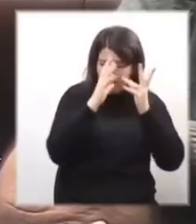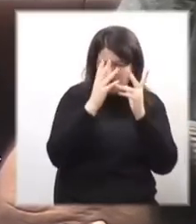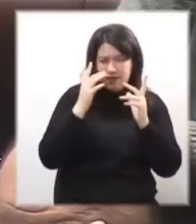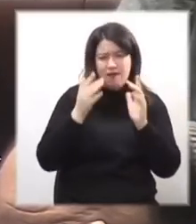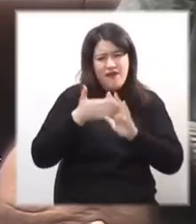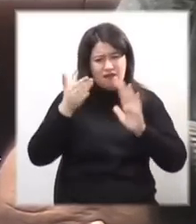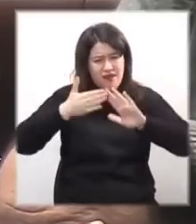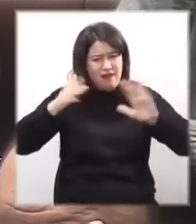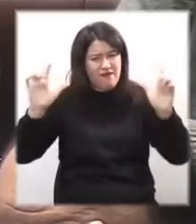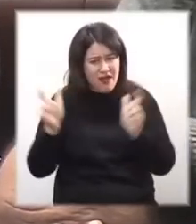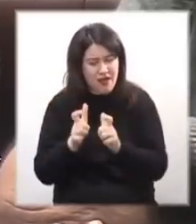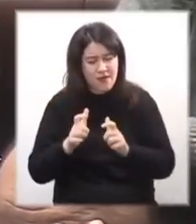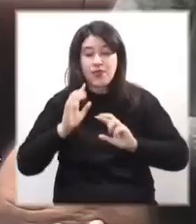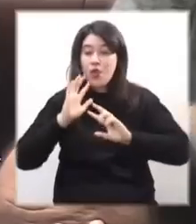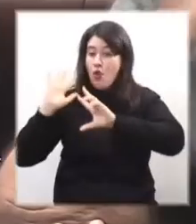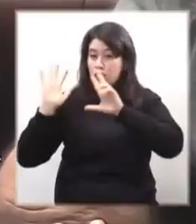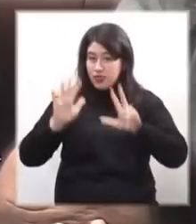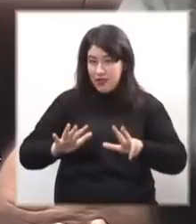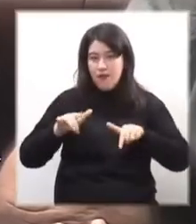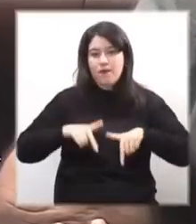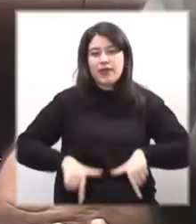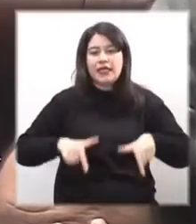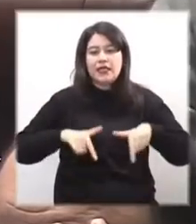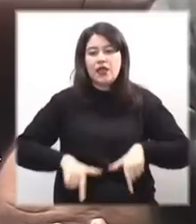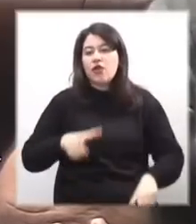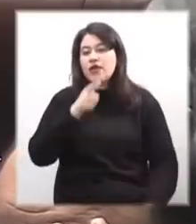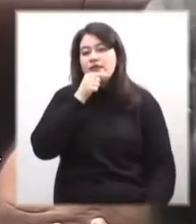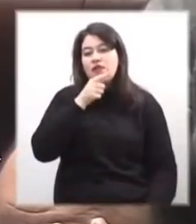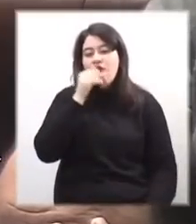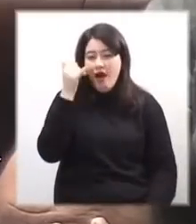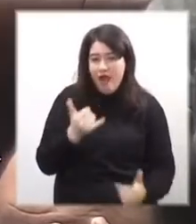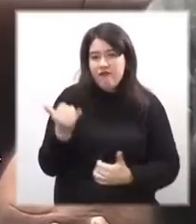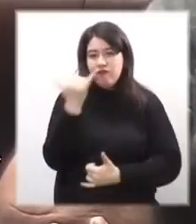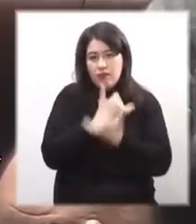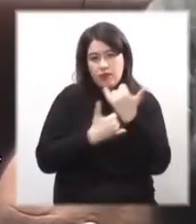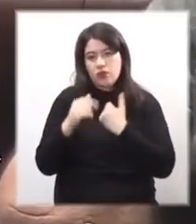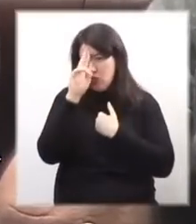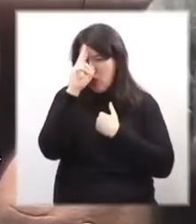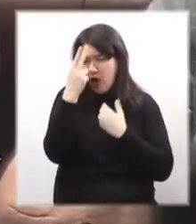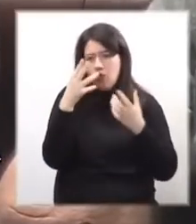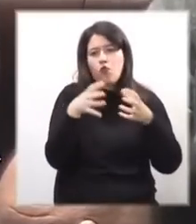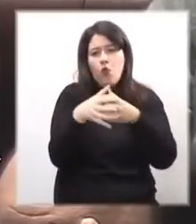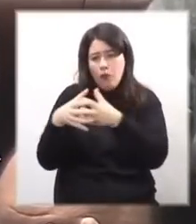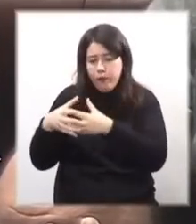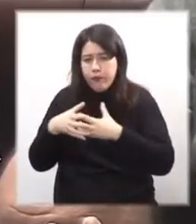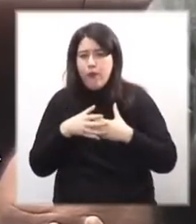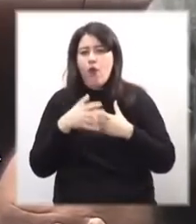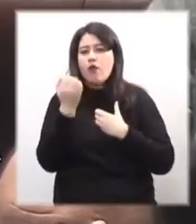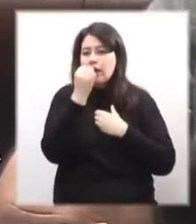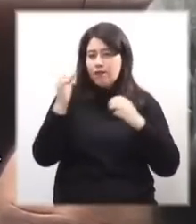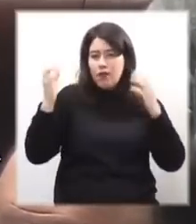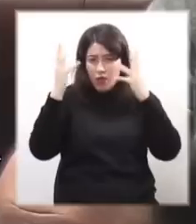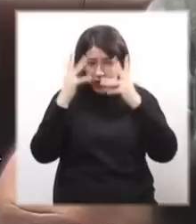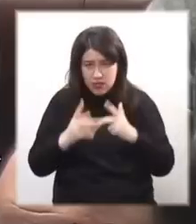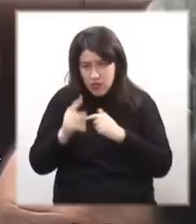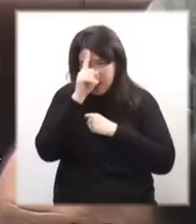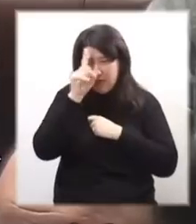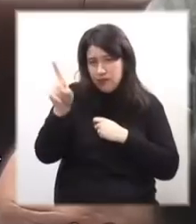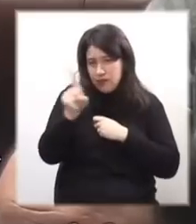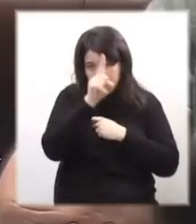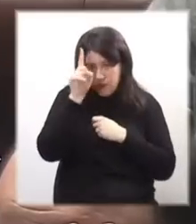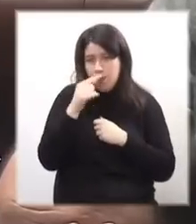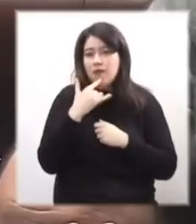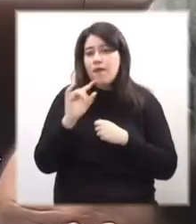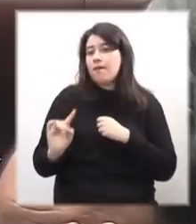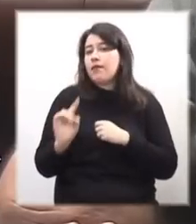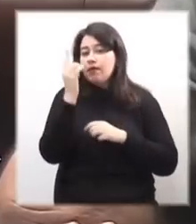bajar? Octavo, el Ministerio del Interior tiene información de la presencia en Uruguay de grupos de crimen organizado internacionales tales